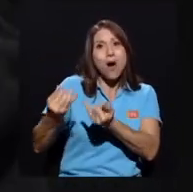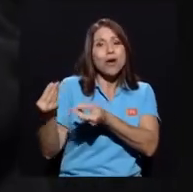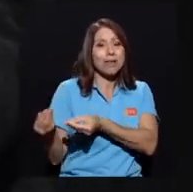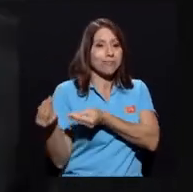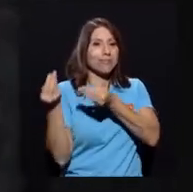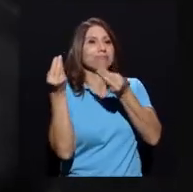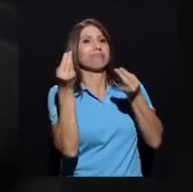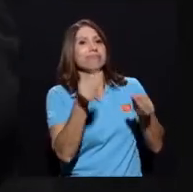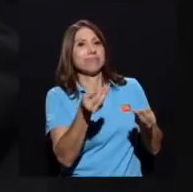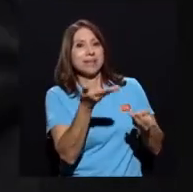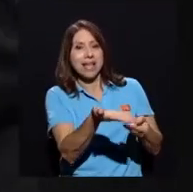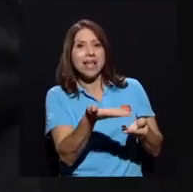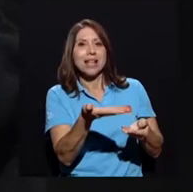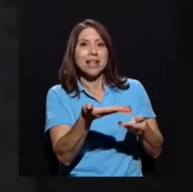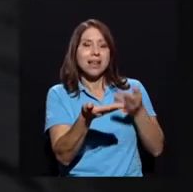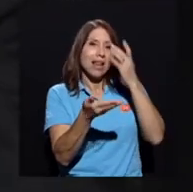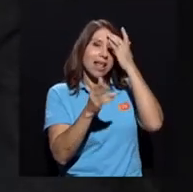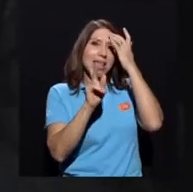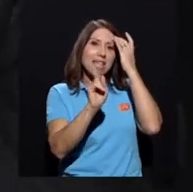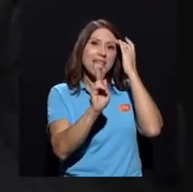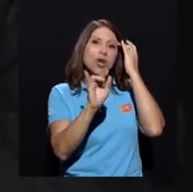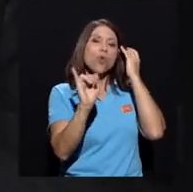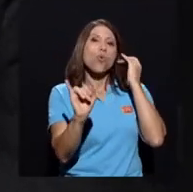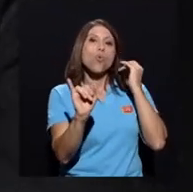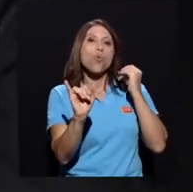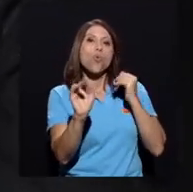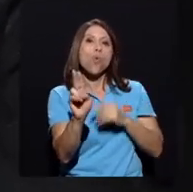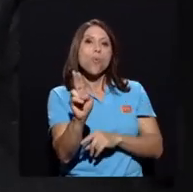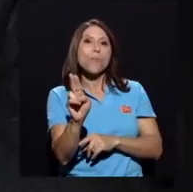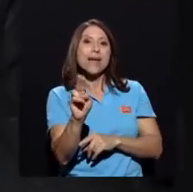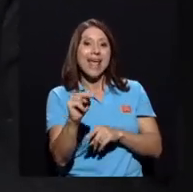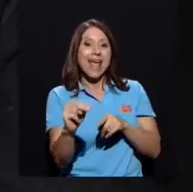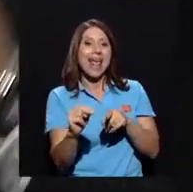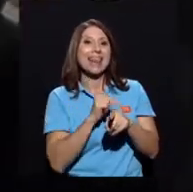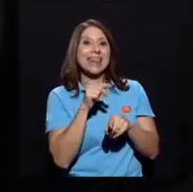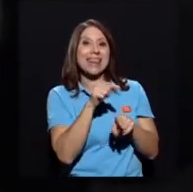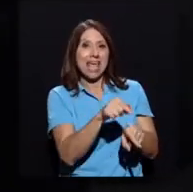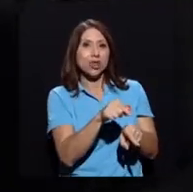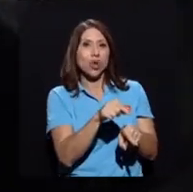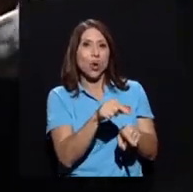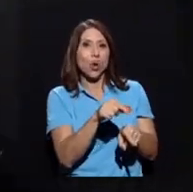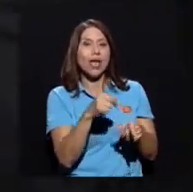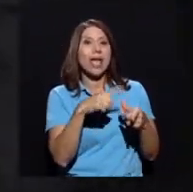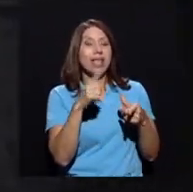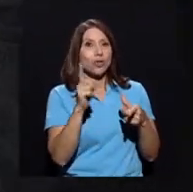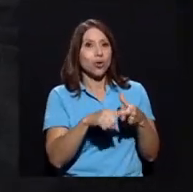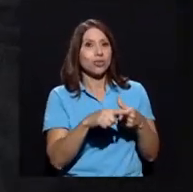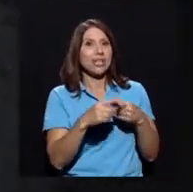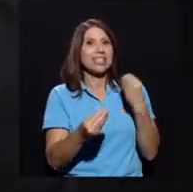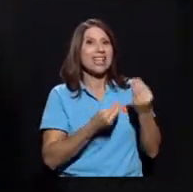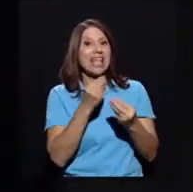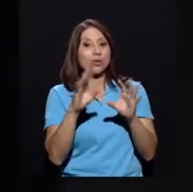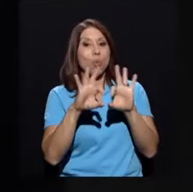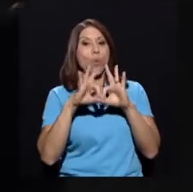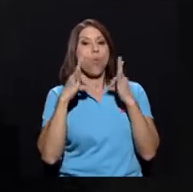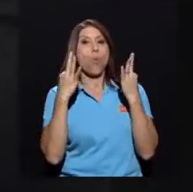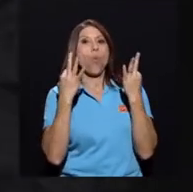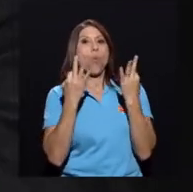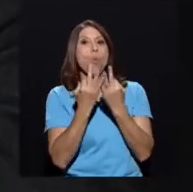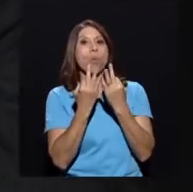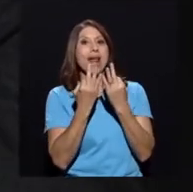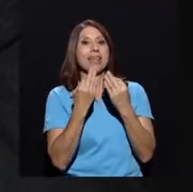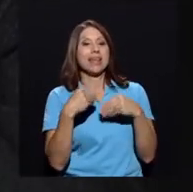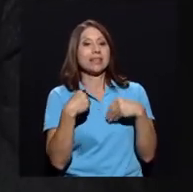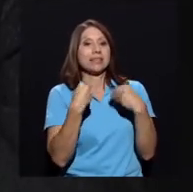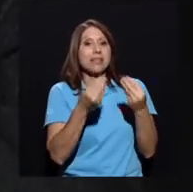Il-sung, Kim Jong-un, que es el nieto, decirlo así, o sea, la cosa increíble de una dinastía en el orden